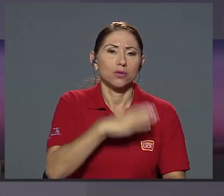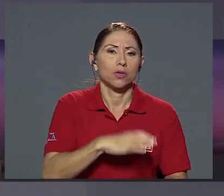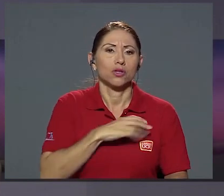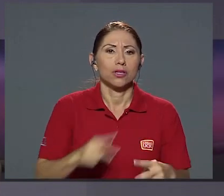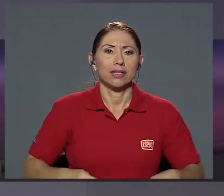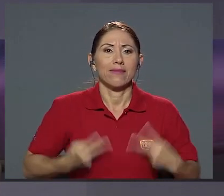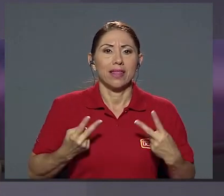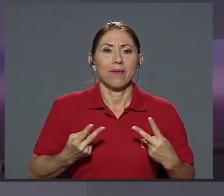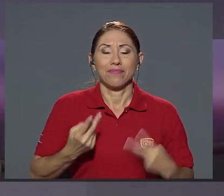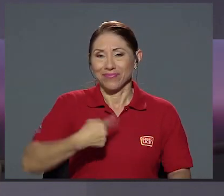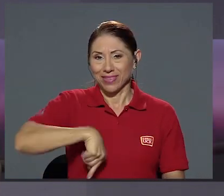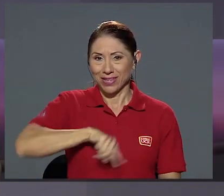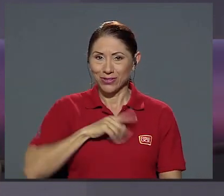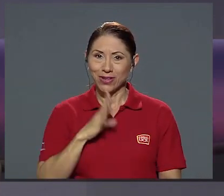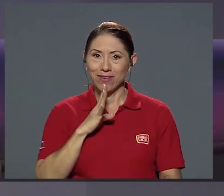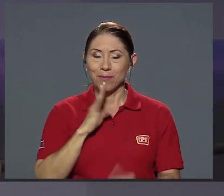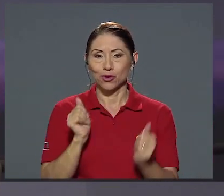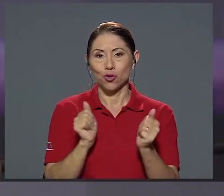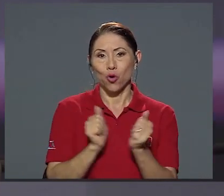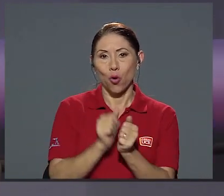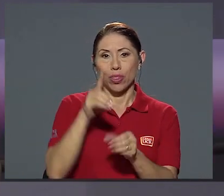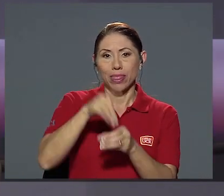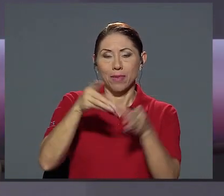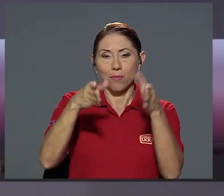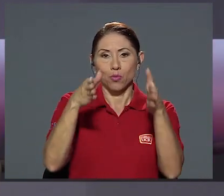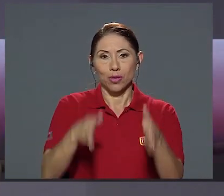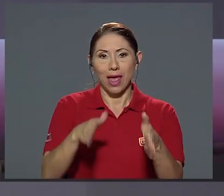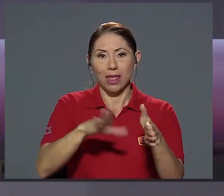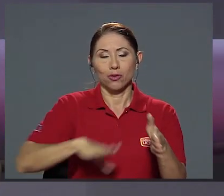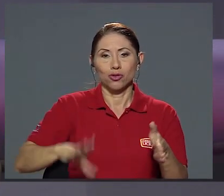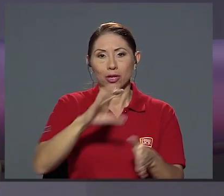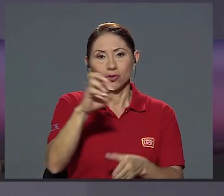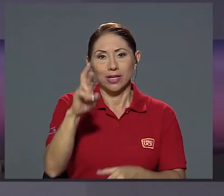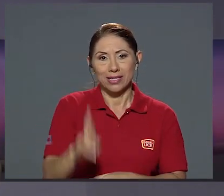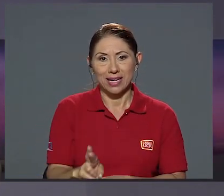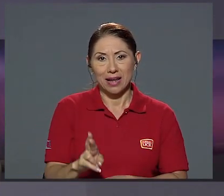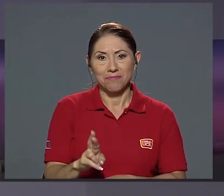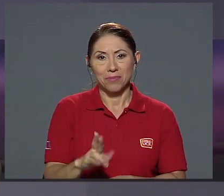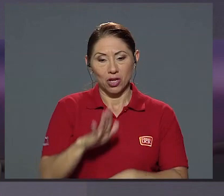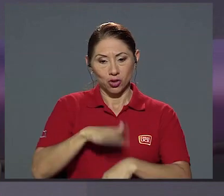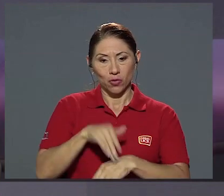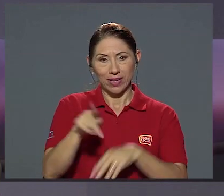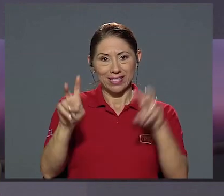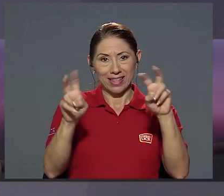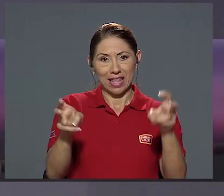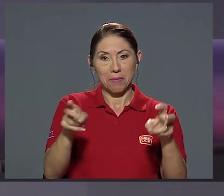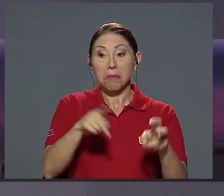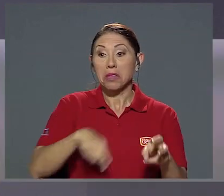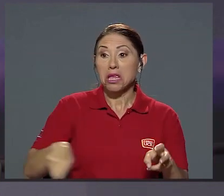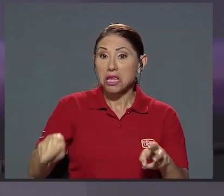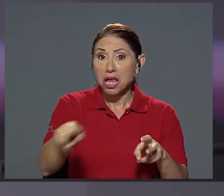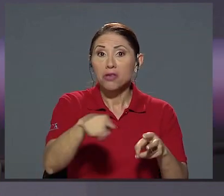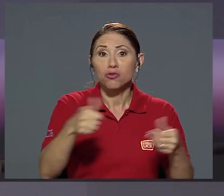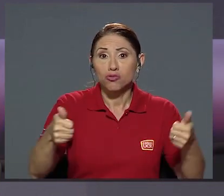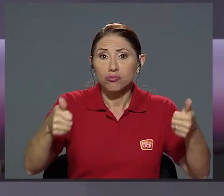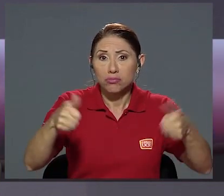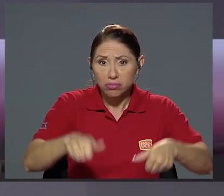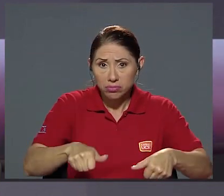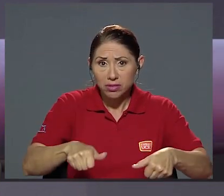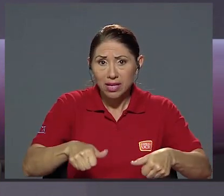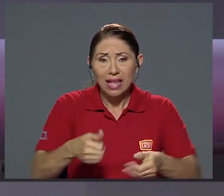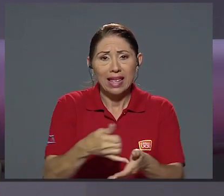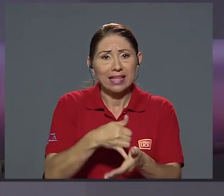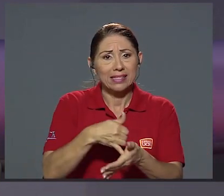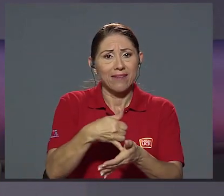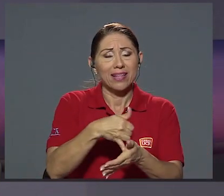respecto, conversamos con las y los diputados de la República de Costa Rica sobre este tema y coinciden en que la